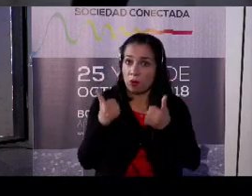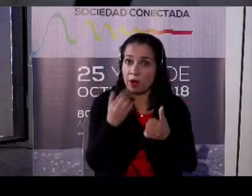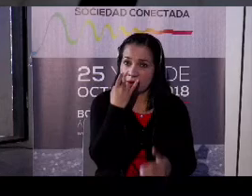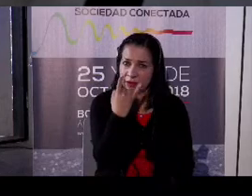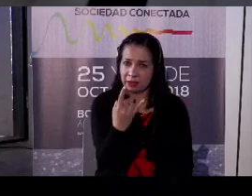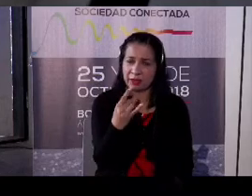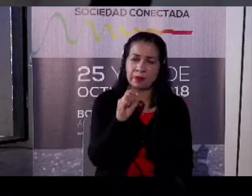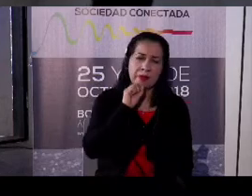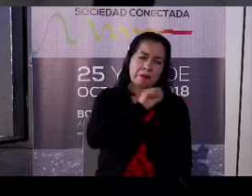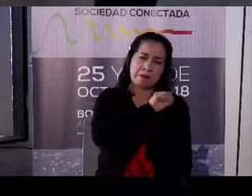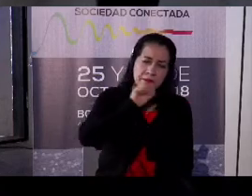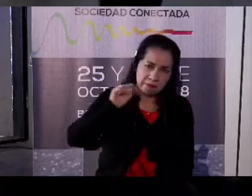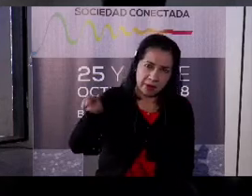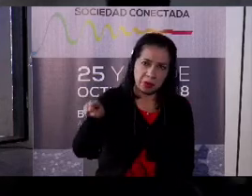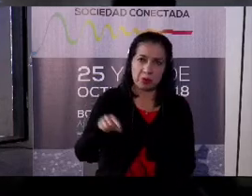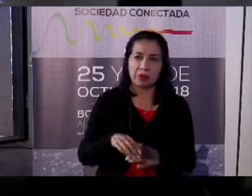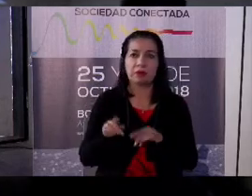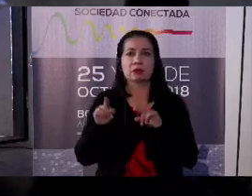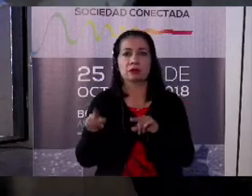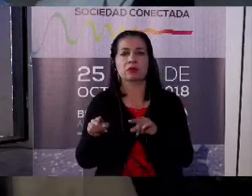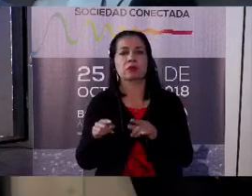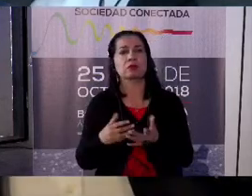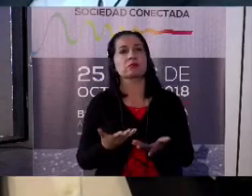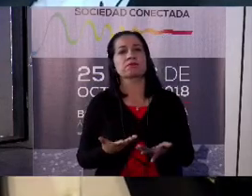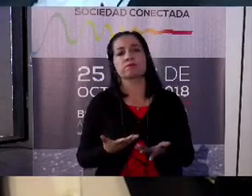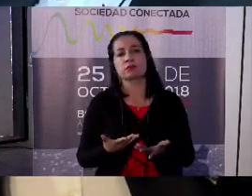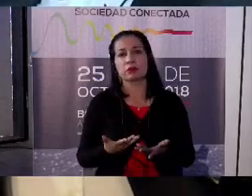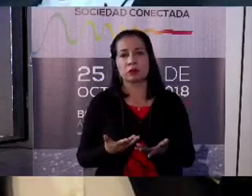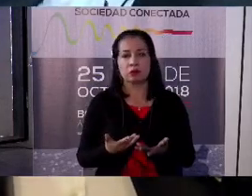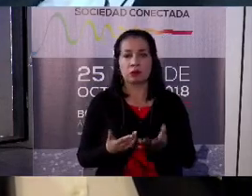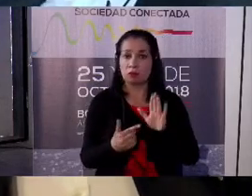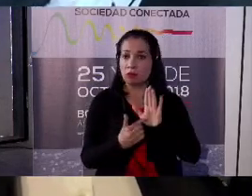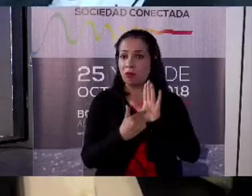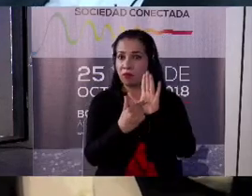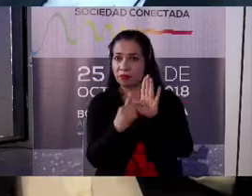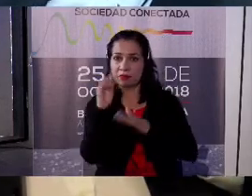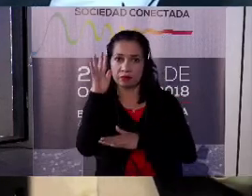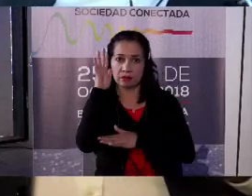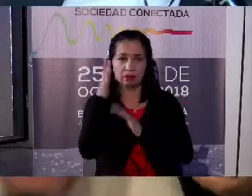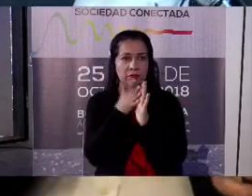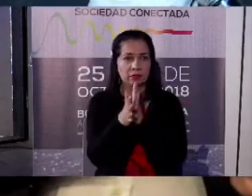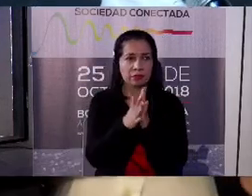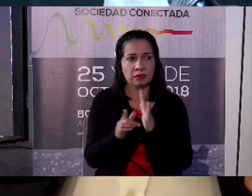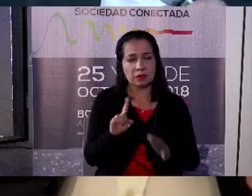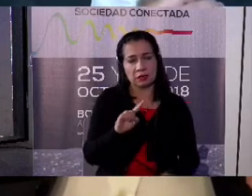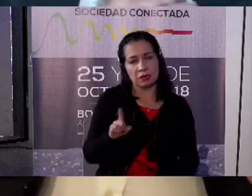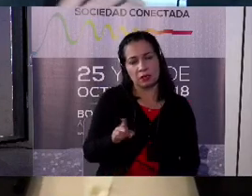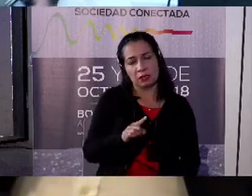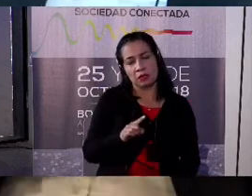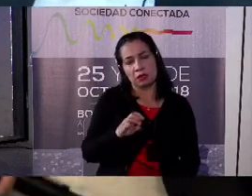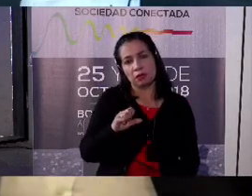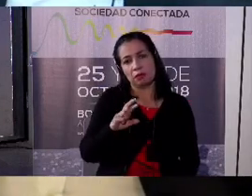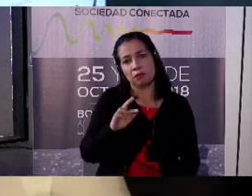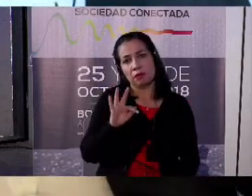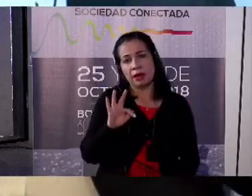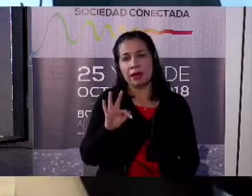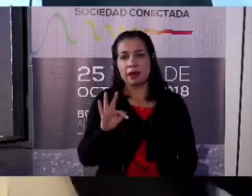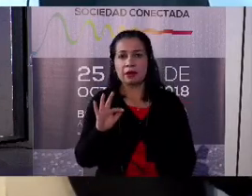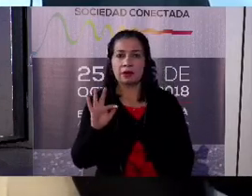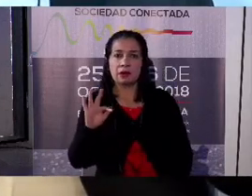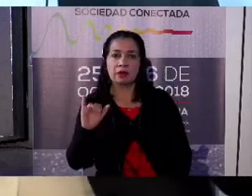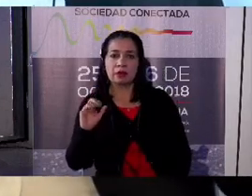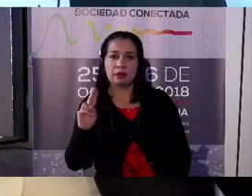para usted ya que ya que usted presentó Smart things la red de cosas